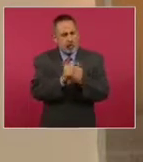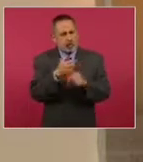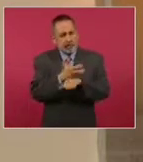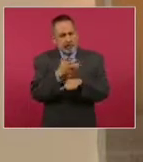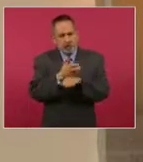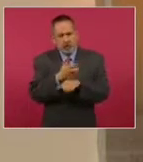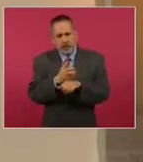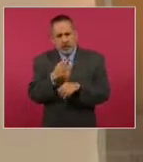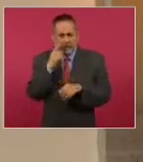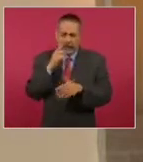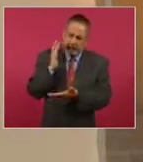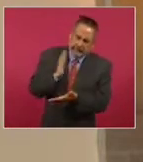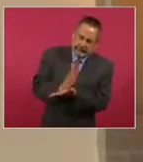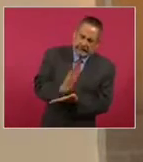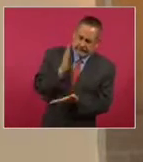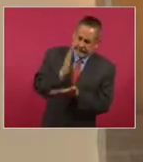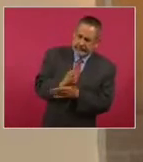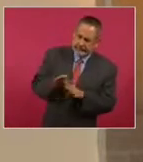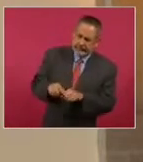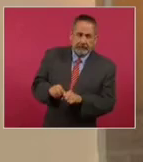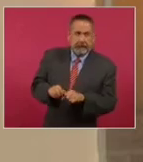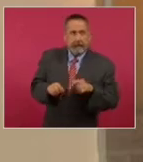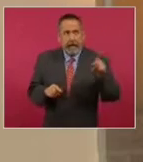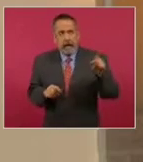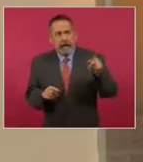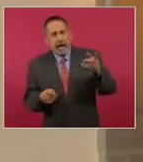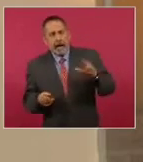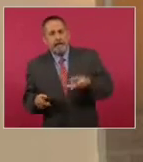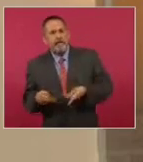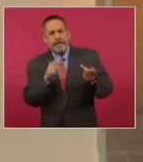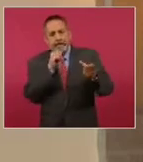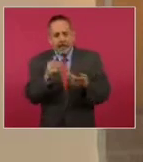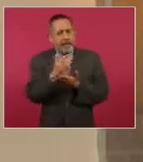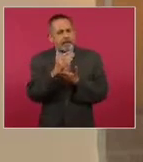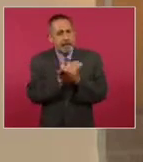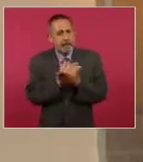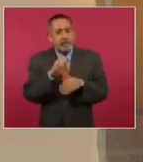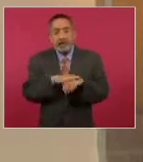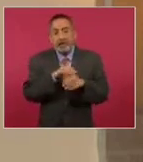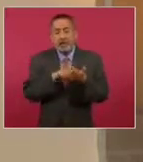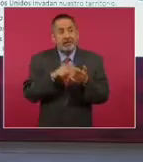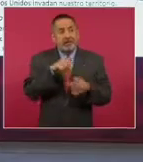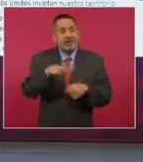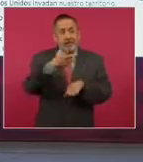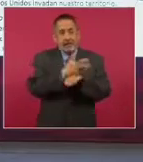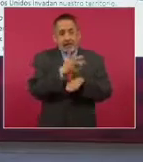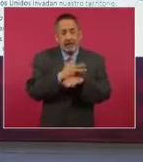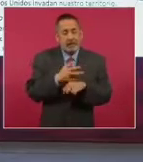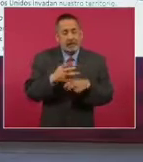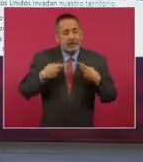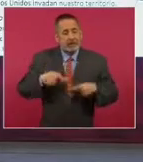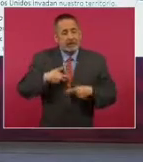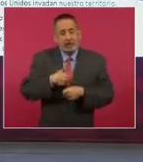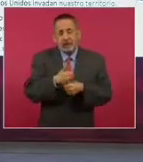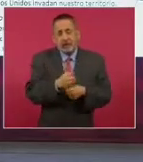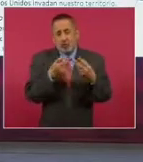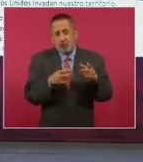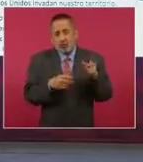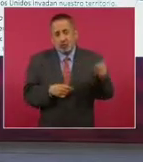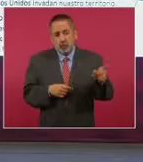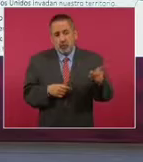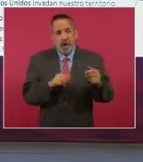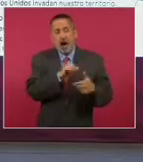Estados Unidos a enfrentar este flagelo que afecta a su pueblo y en especial a